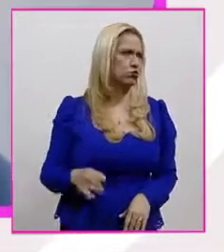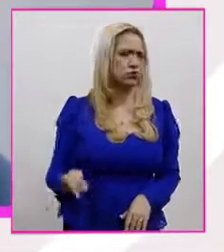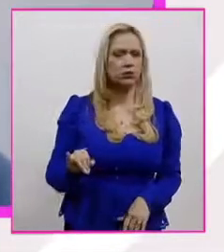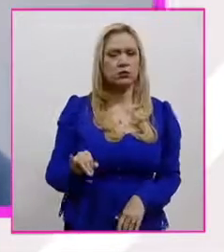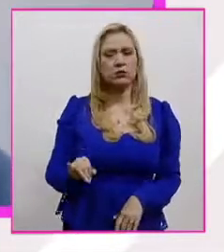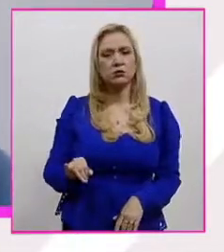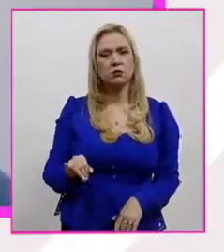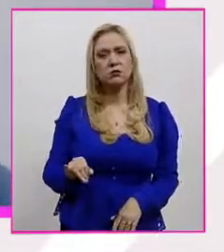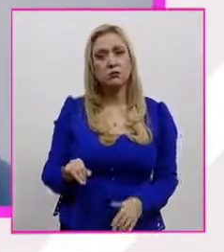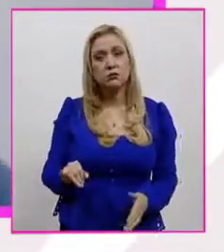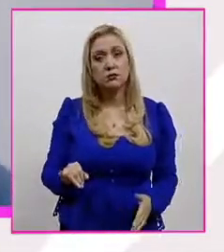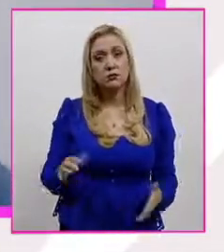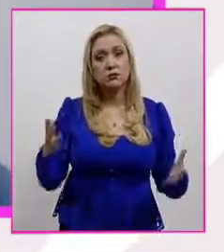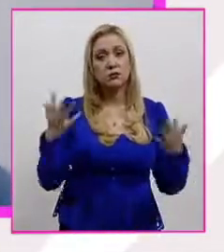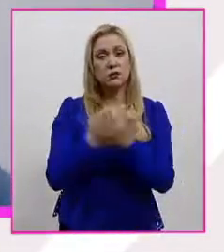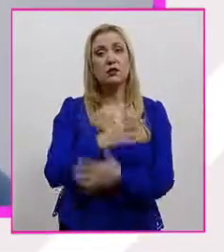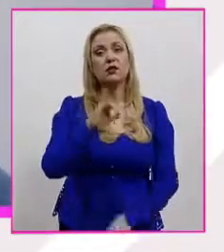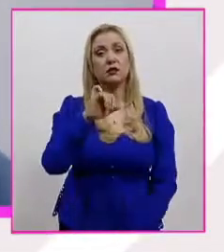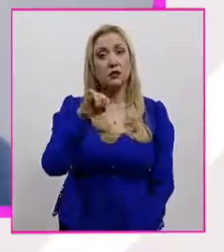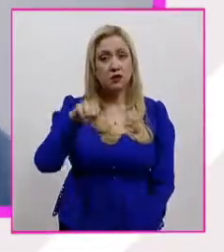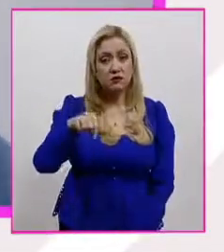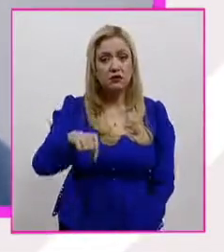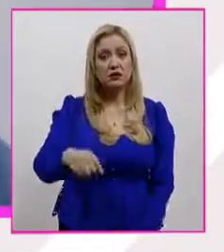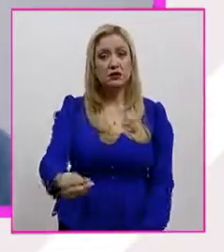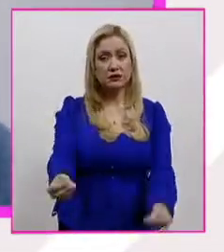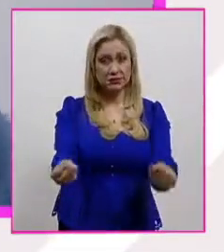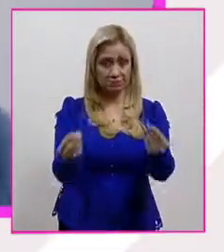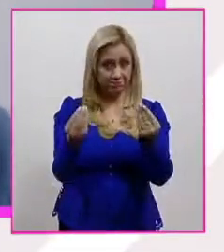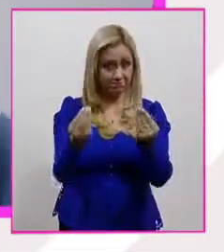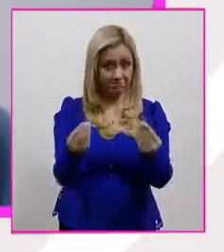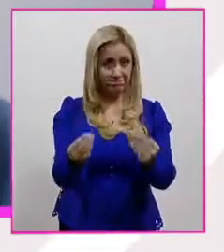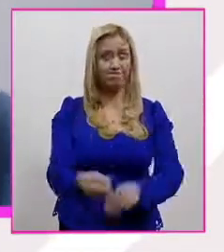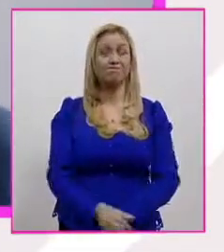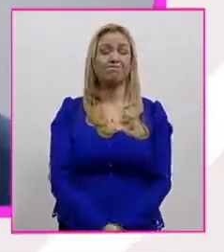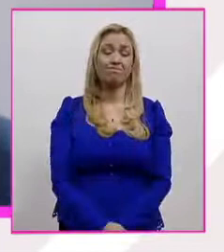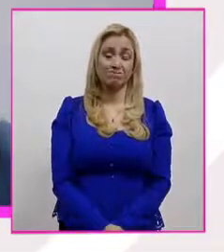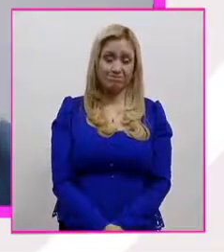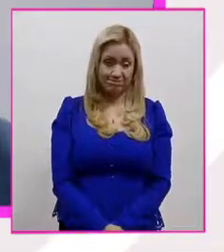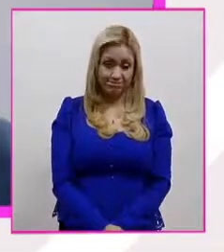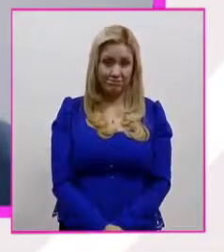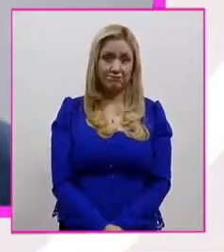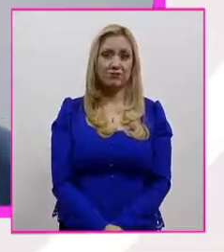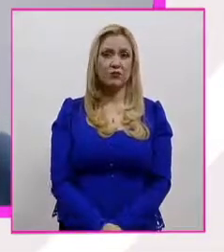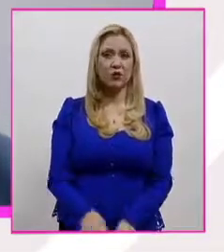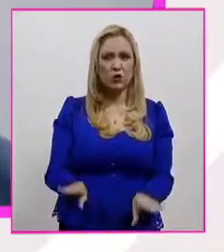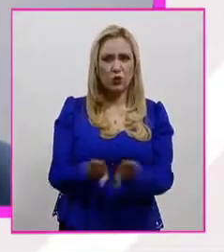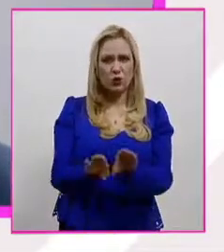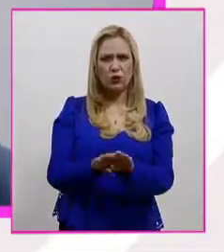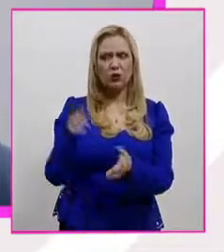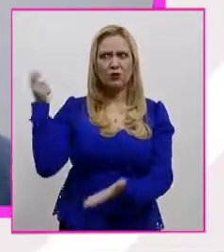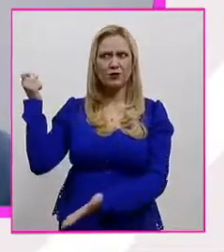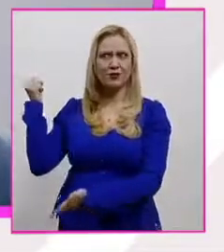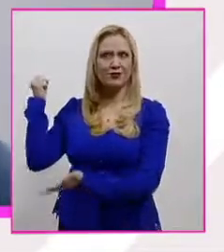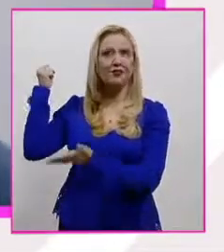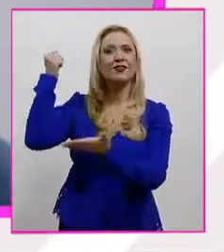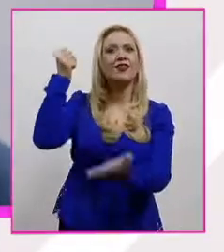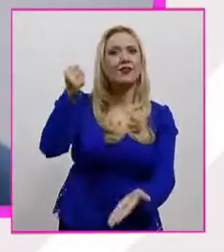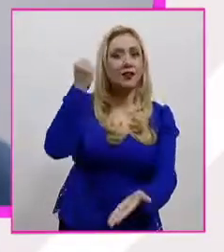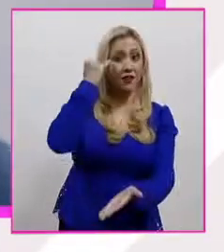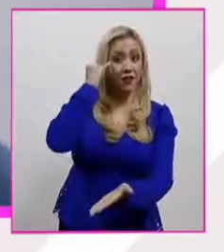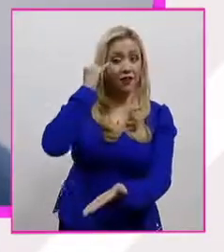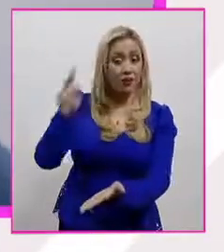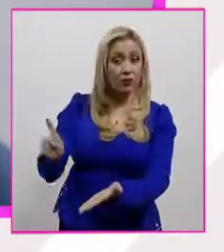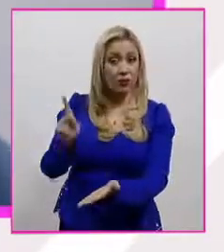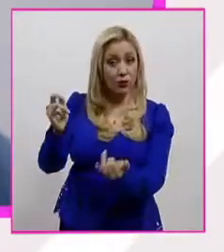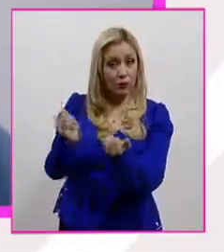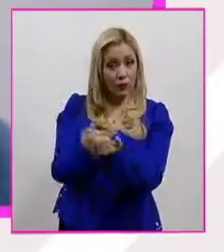damos cuenta de que en realidad es lo que está dominando, ¿no? Que desde hasta cómo se distribuye el presupuesto público, está